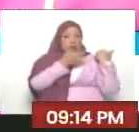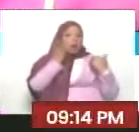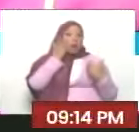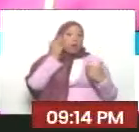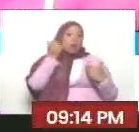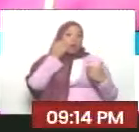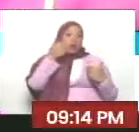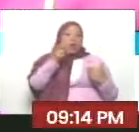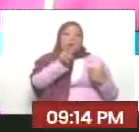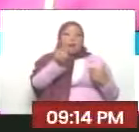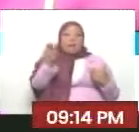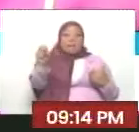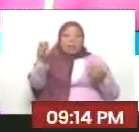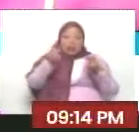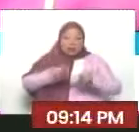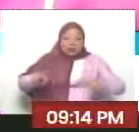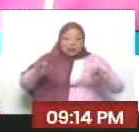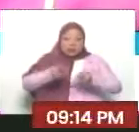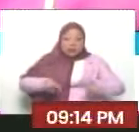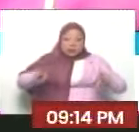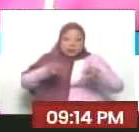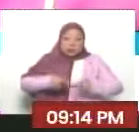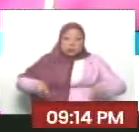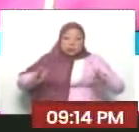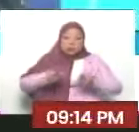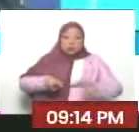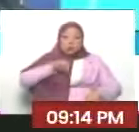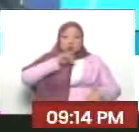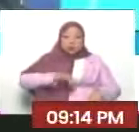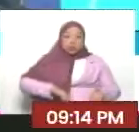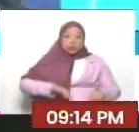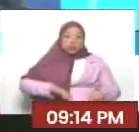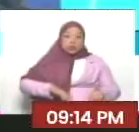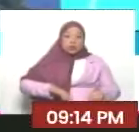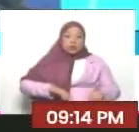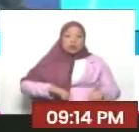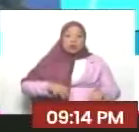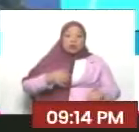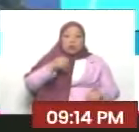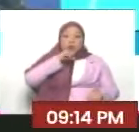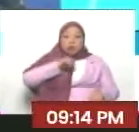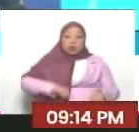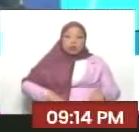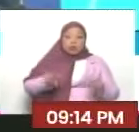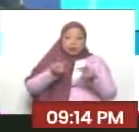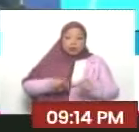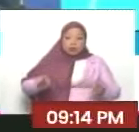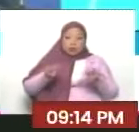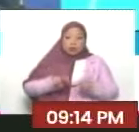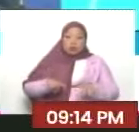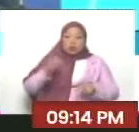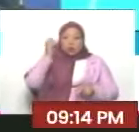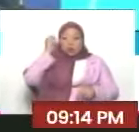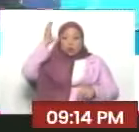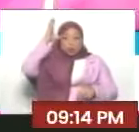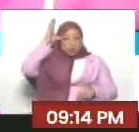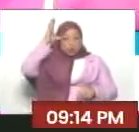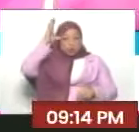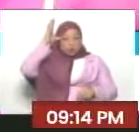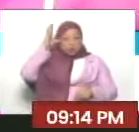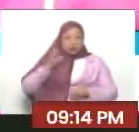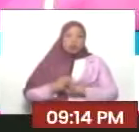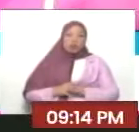centros de investigación. La madrina hay un histórico. Vino con lo suyo. Hay un histórico, centro de investigación. Hay una capacidad, hay un